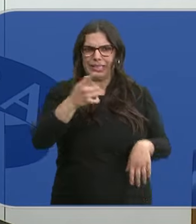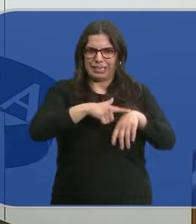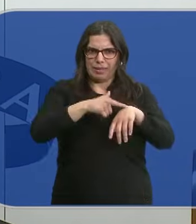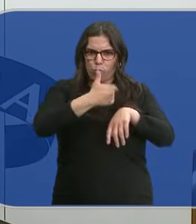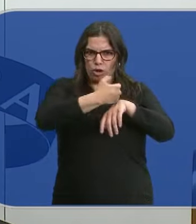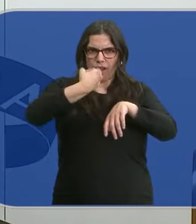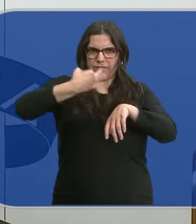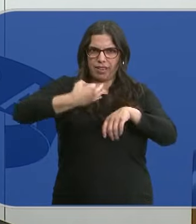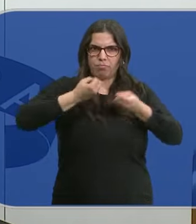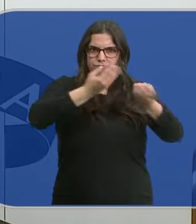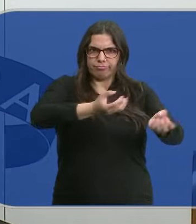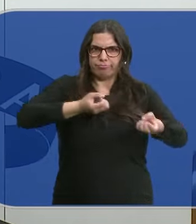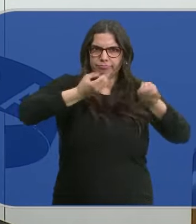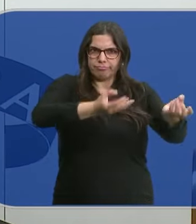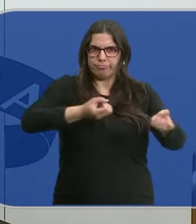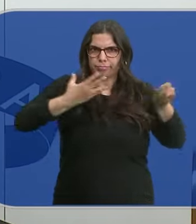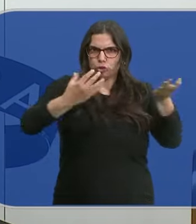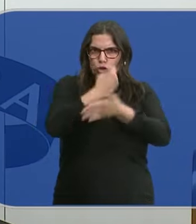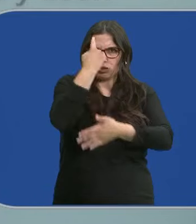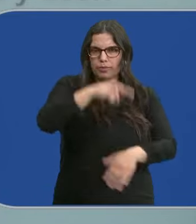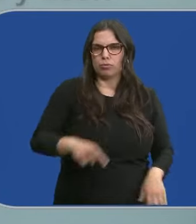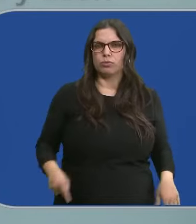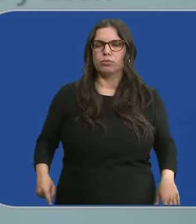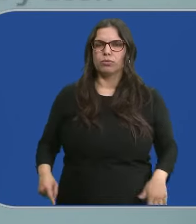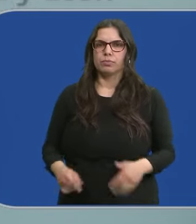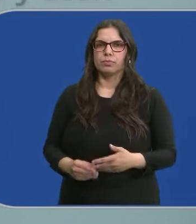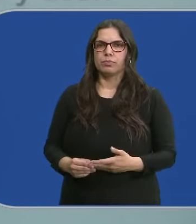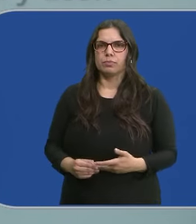toda la información de la que disponemos.